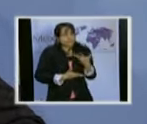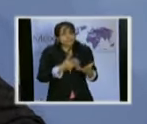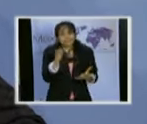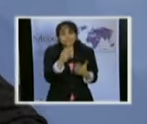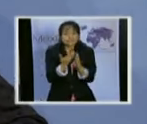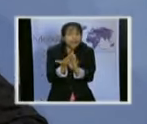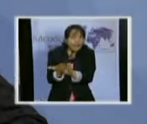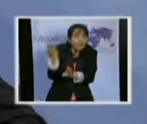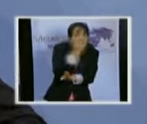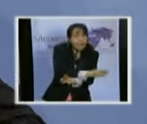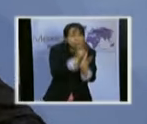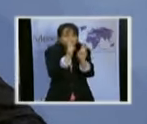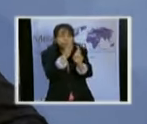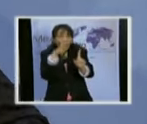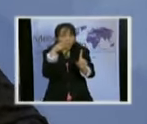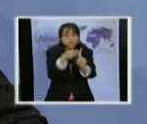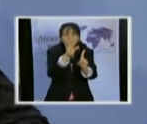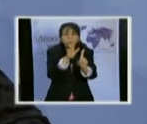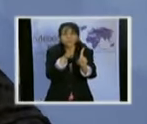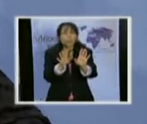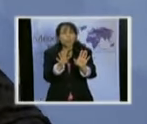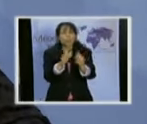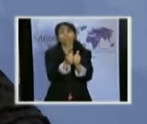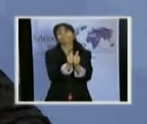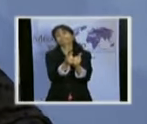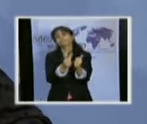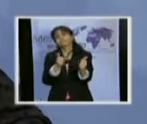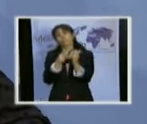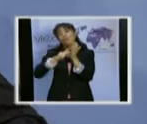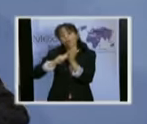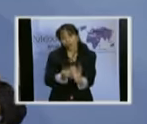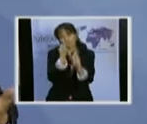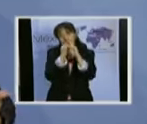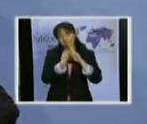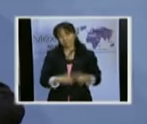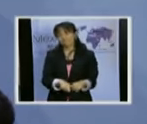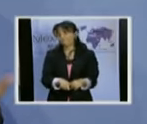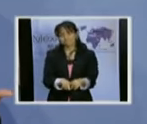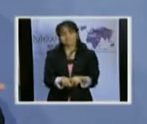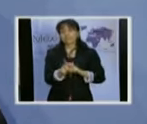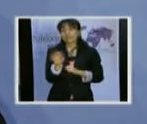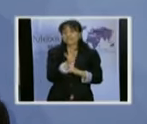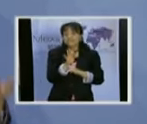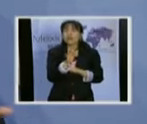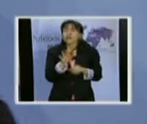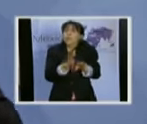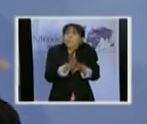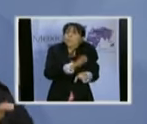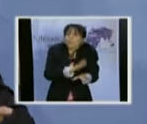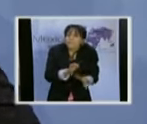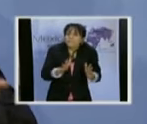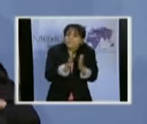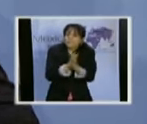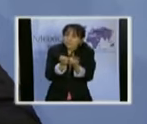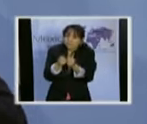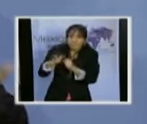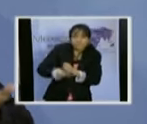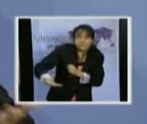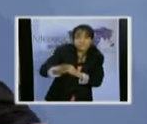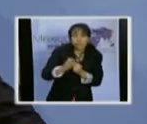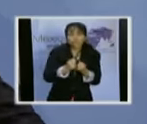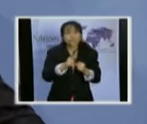sentido, sabemos que el trabajo que debemos hacer desde la sociedad civil no es de una red ni de una organización, no importa qué tan antigua